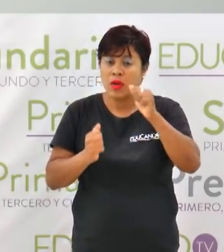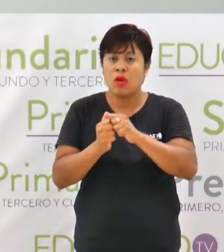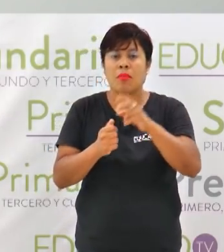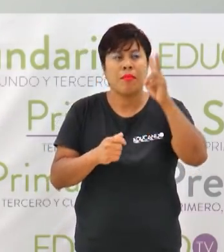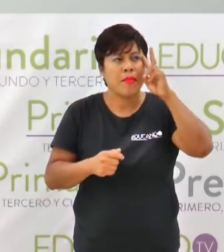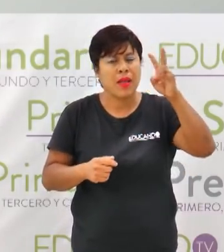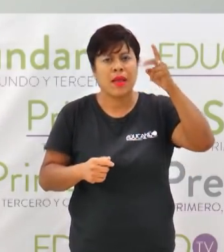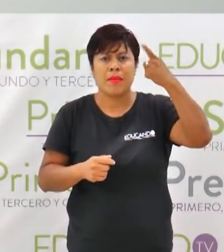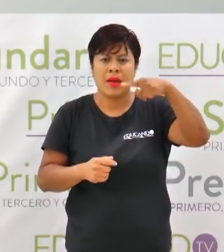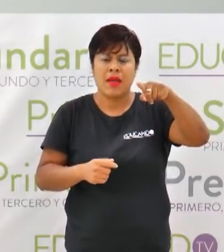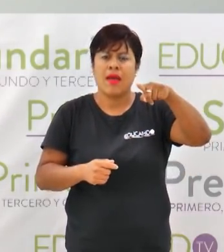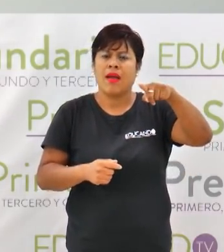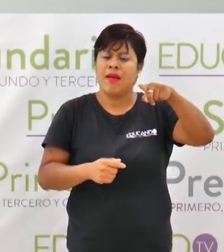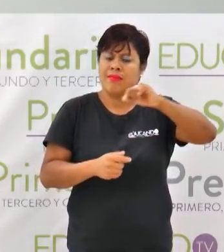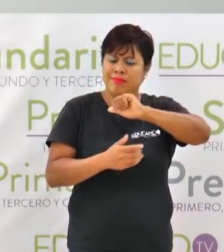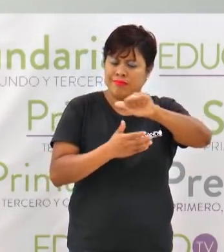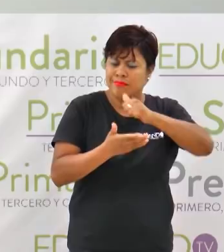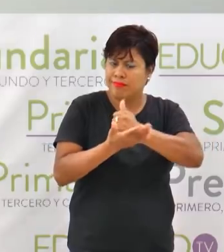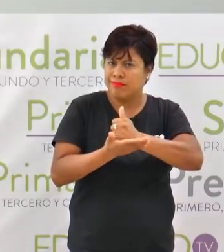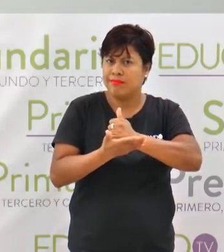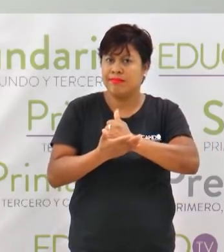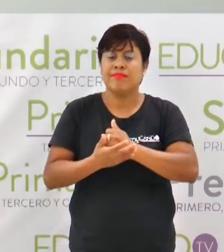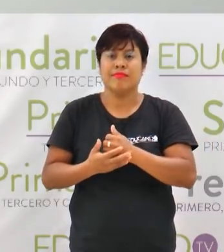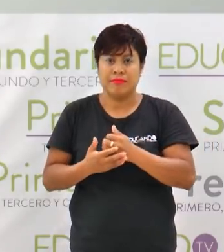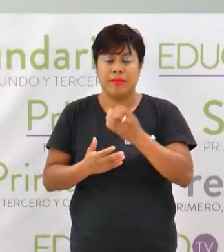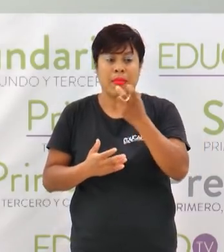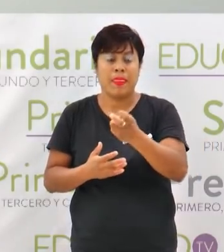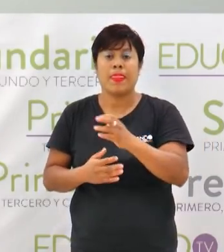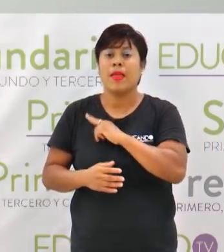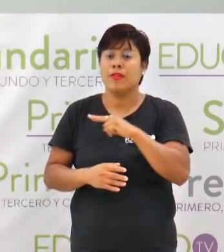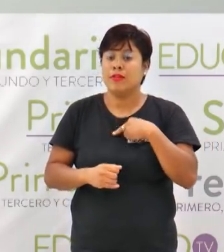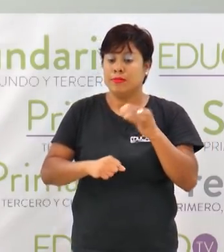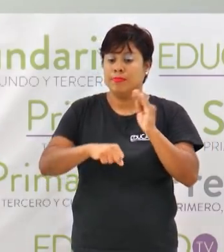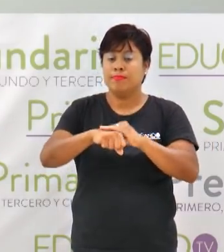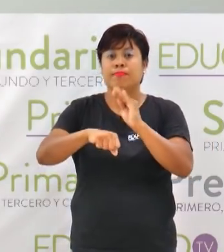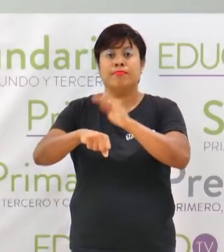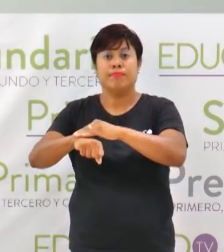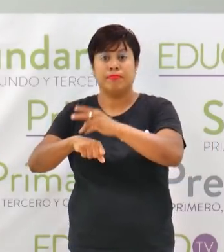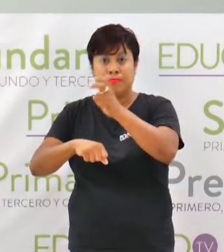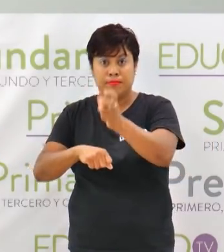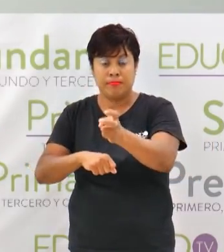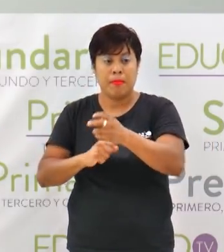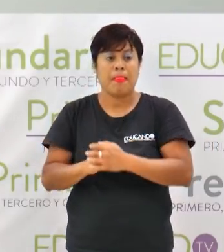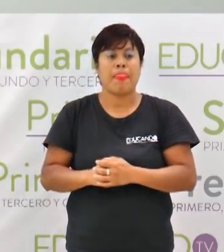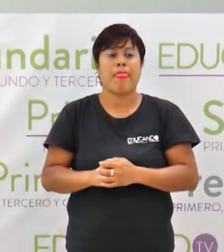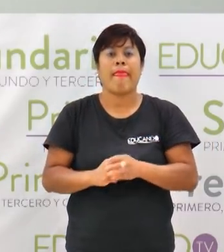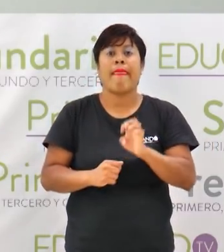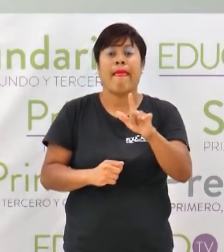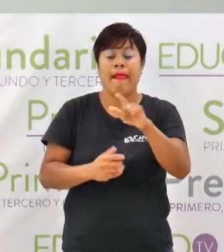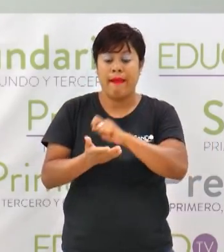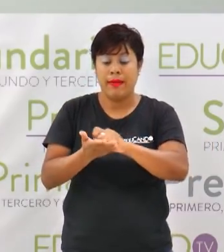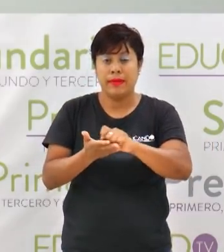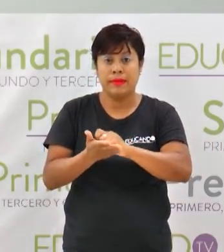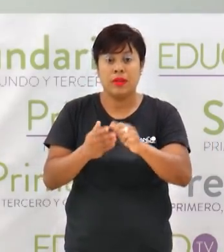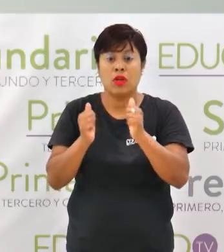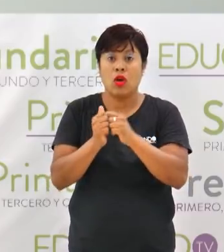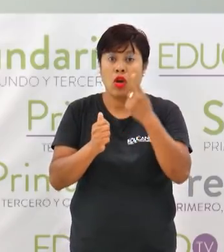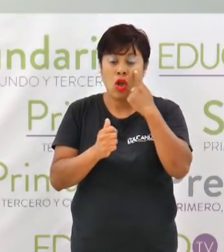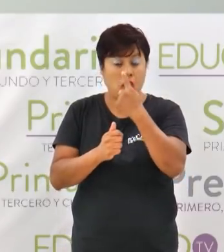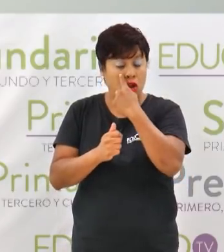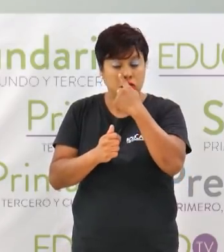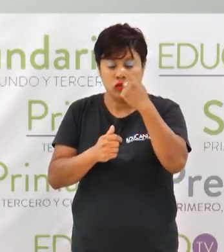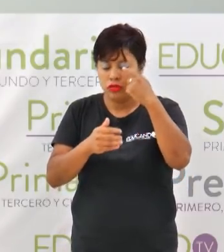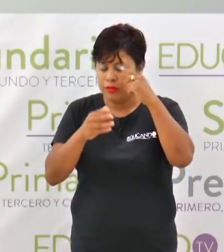a la capital. Una oración sin frase preposicional. Si anexamos la frase preposicional, el escritor con